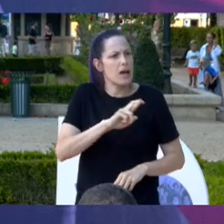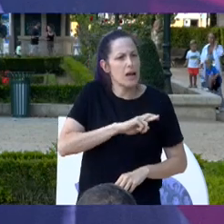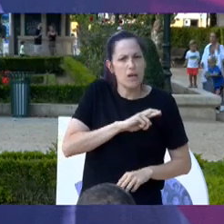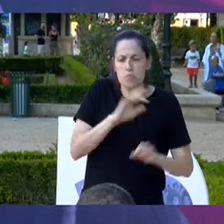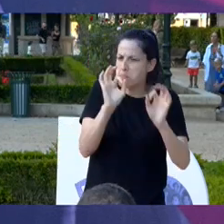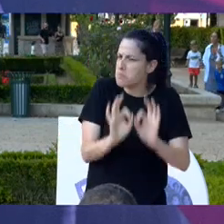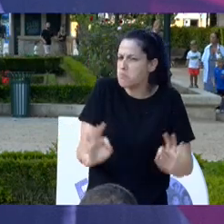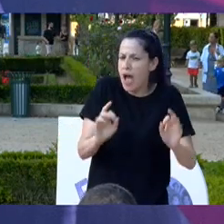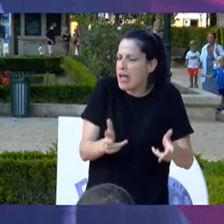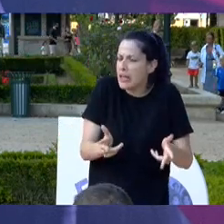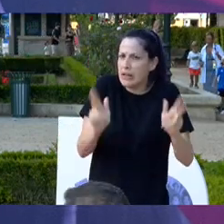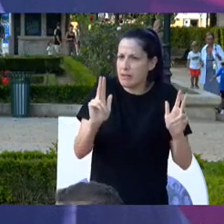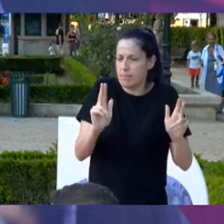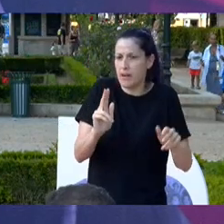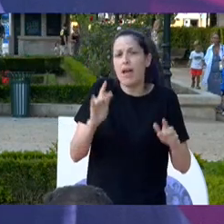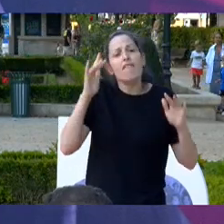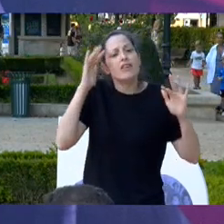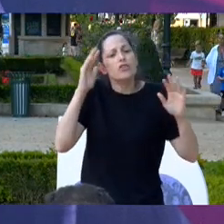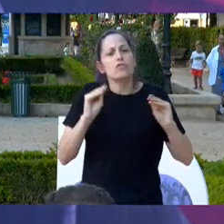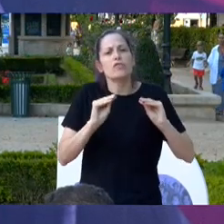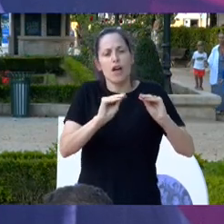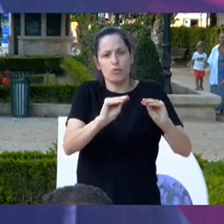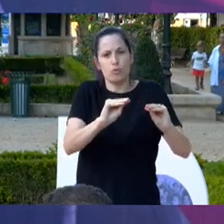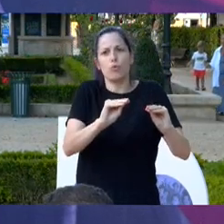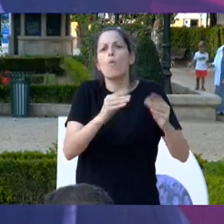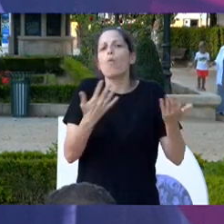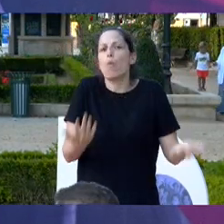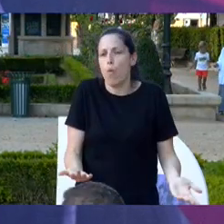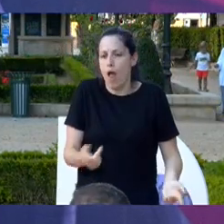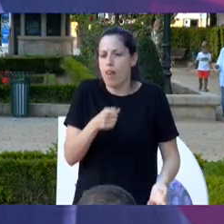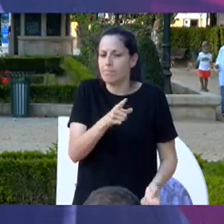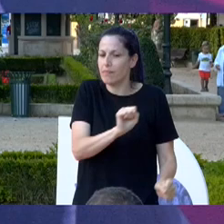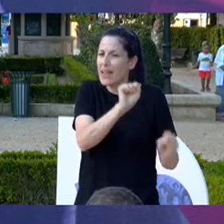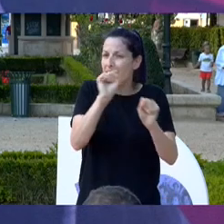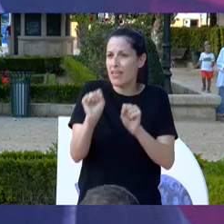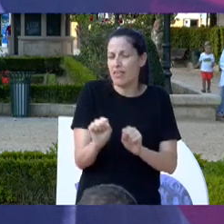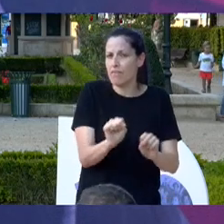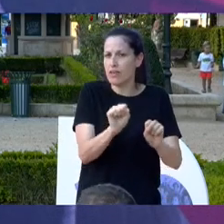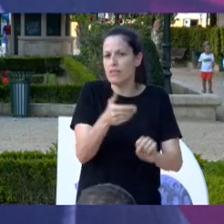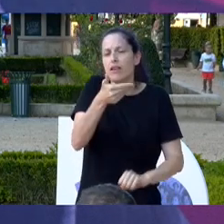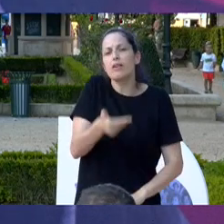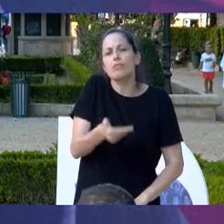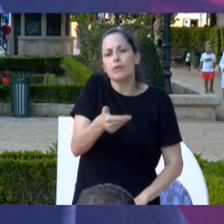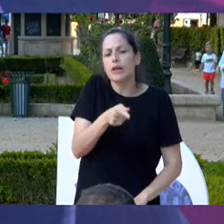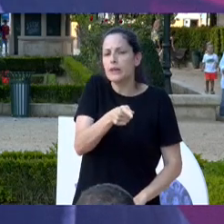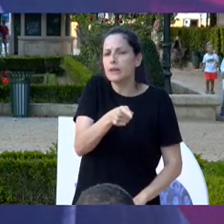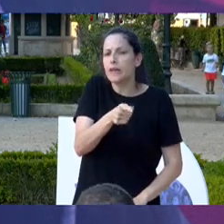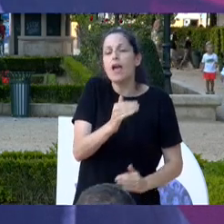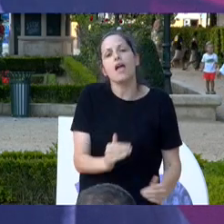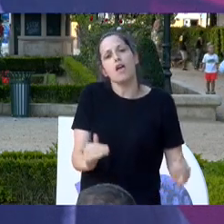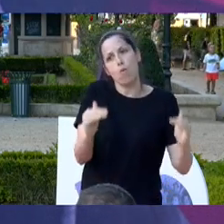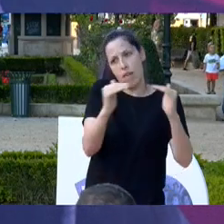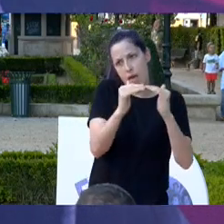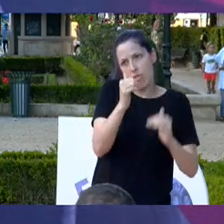un poco, que se llamaba una filosofía krausista, que sí que defendía, que fue muy importante, eso defendía a igualdad de